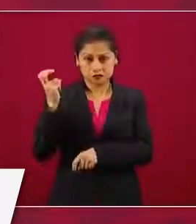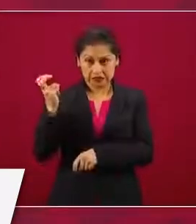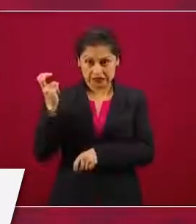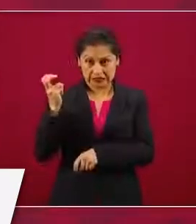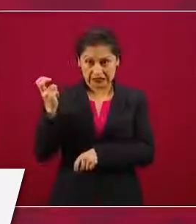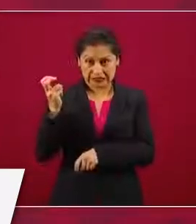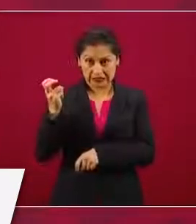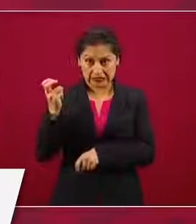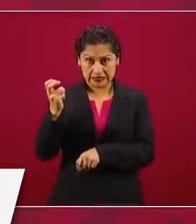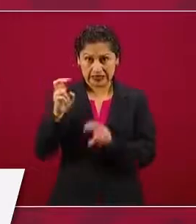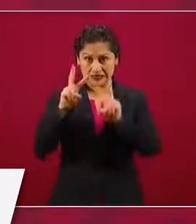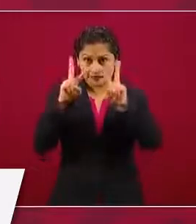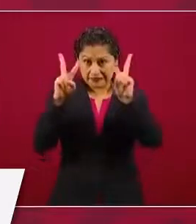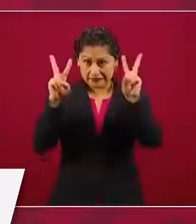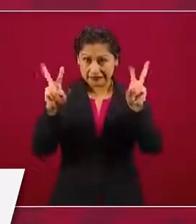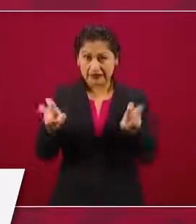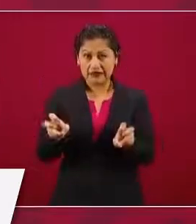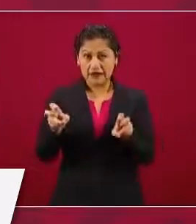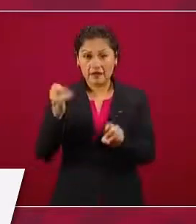más